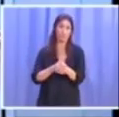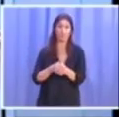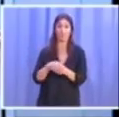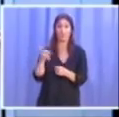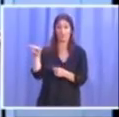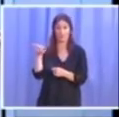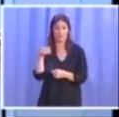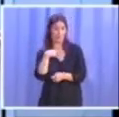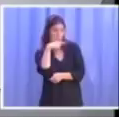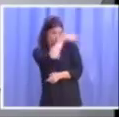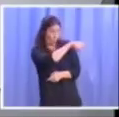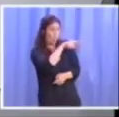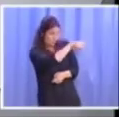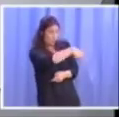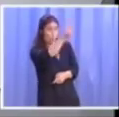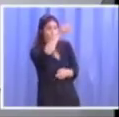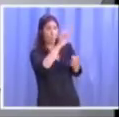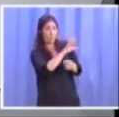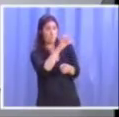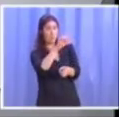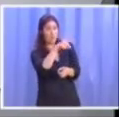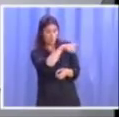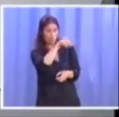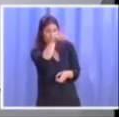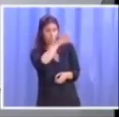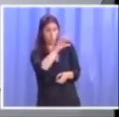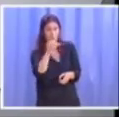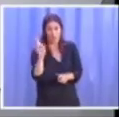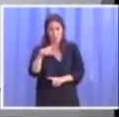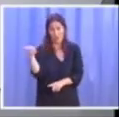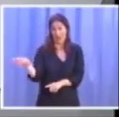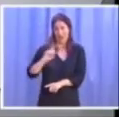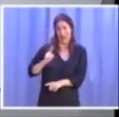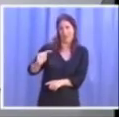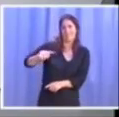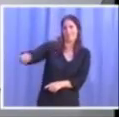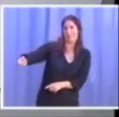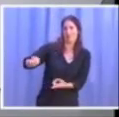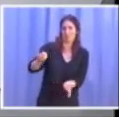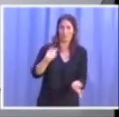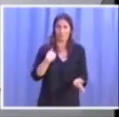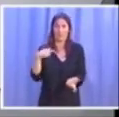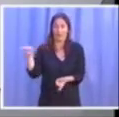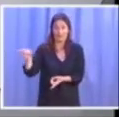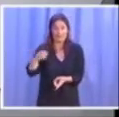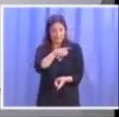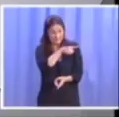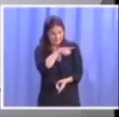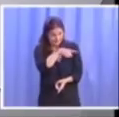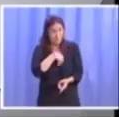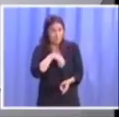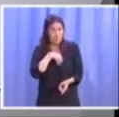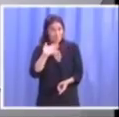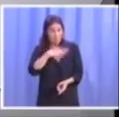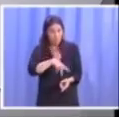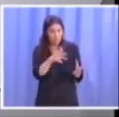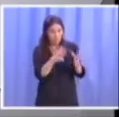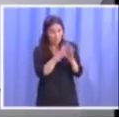Pérez? No, va a pactar con la ultraderecha. Él es el que me ha preguntado. Él va a pactar con la derecha. Sigo con mi